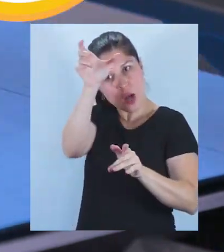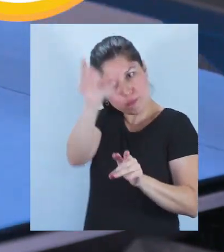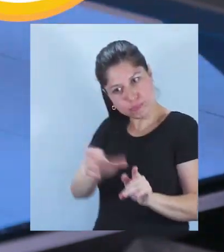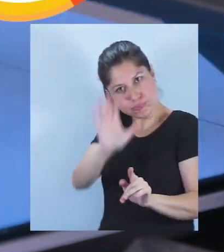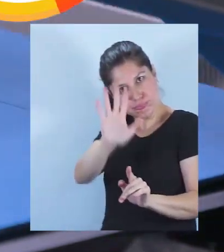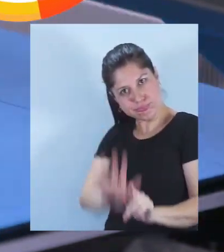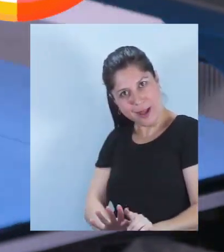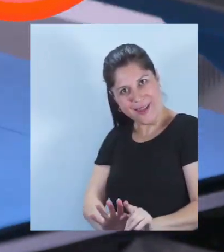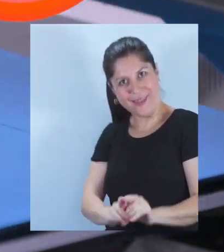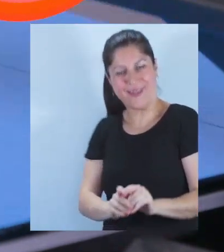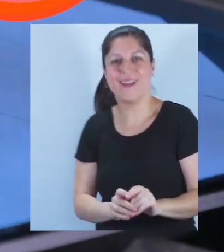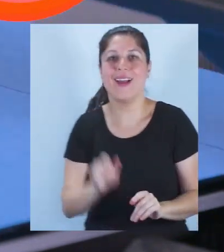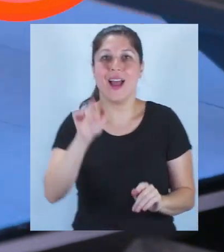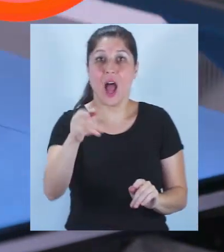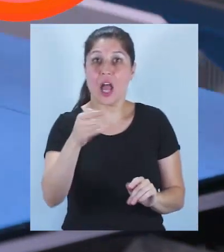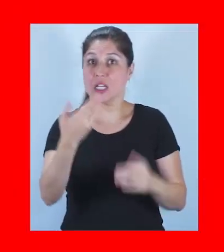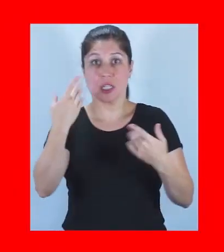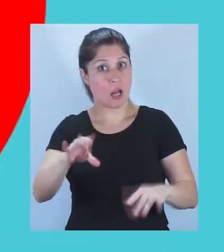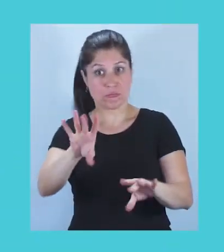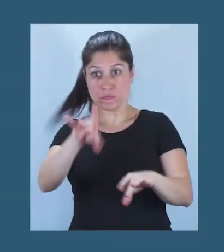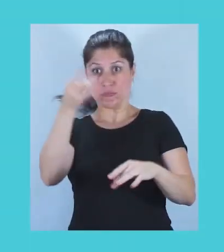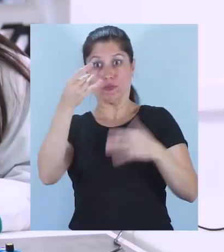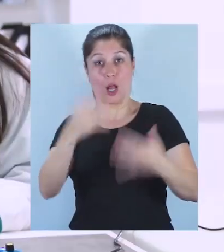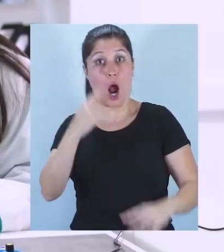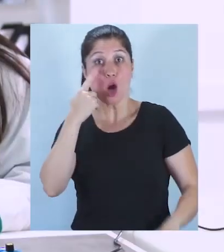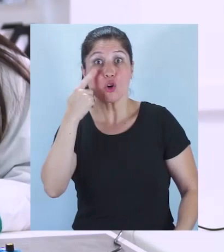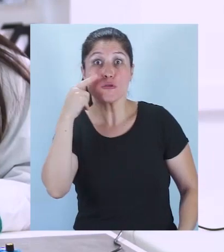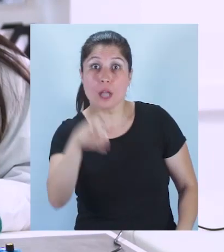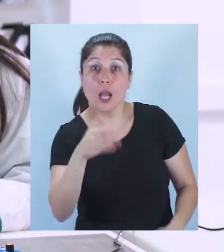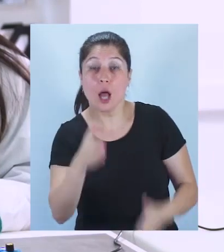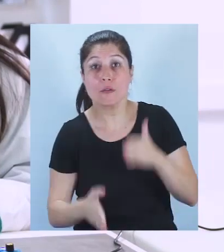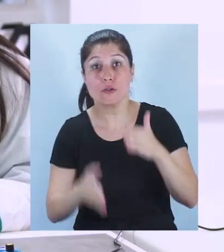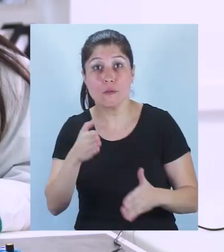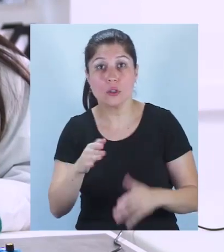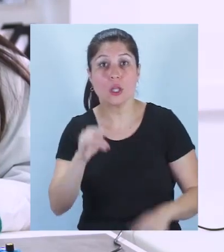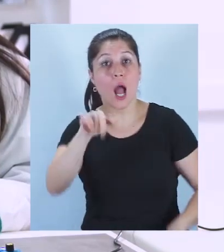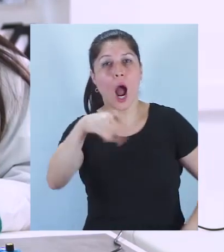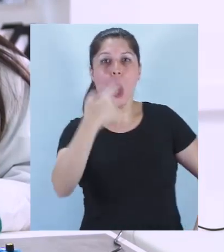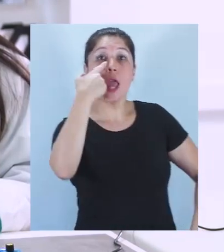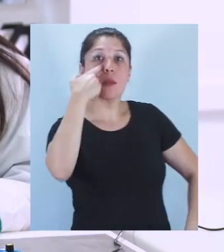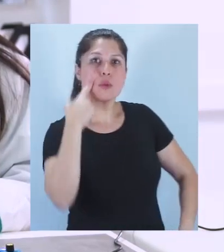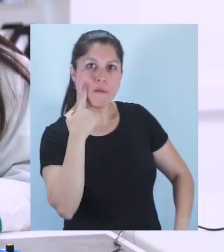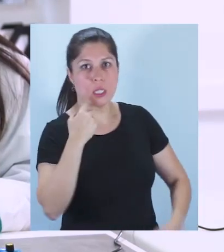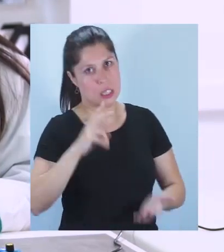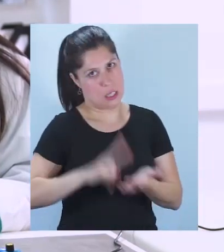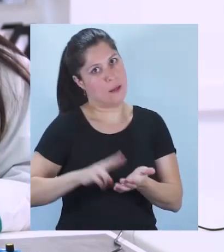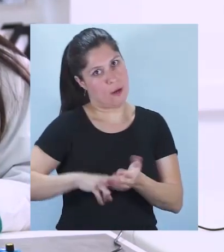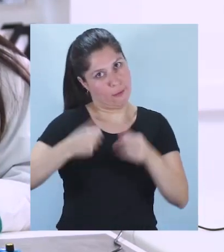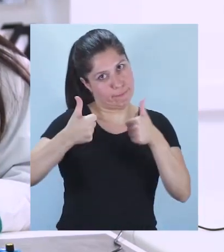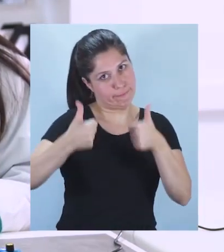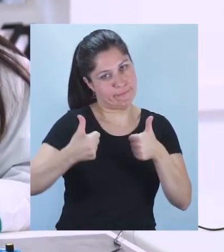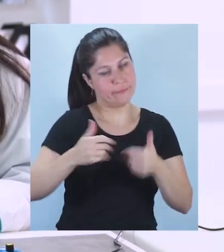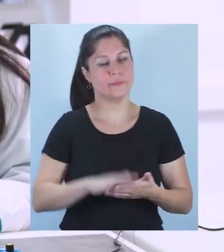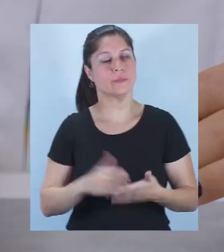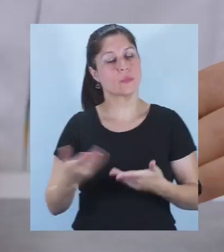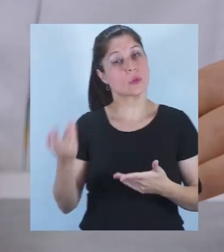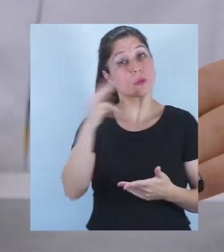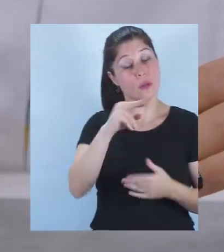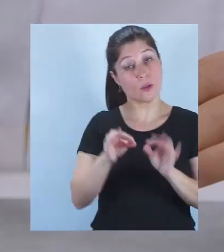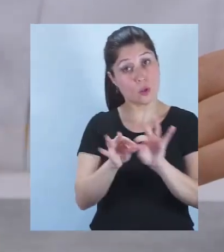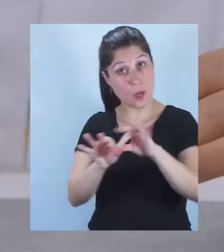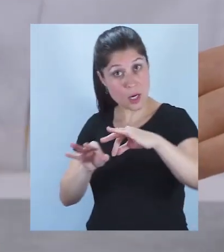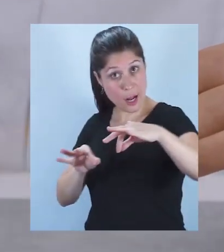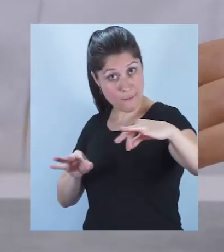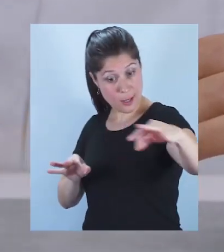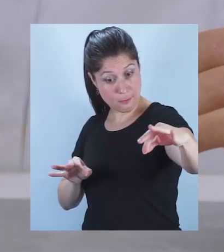estamos listos para conocer a nuestra mascota robótica. O lo que tú tienes que probar ahora es si lo que acabamos de imprimir realmente funciona. Entonces